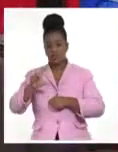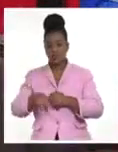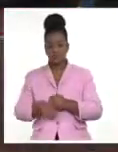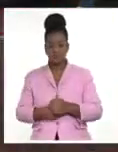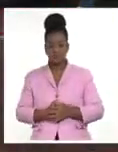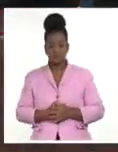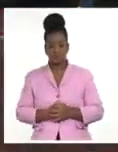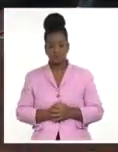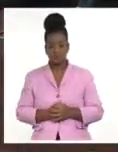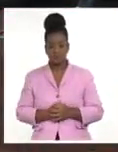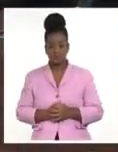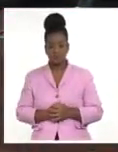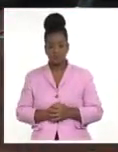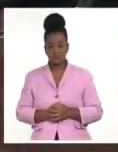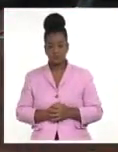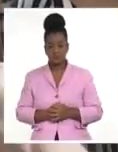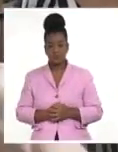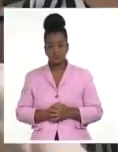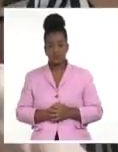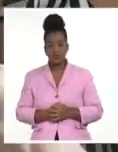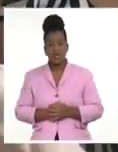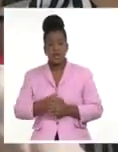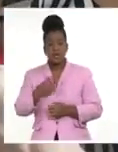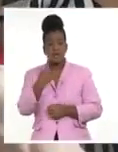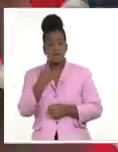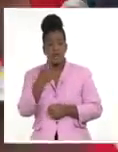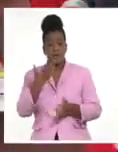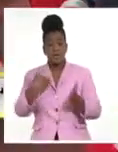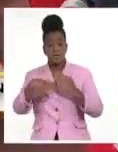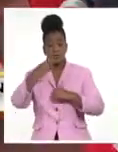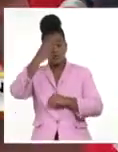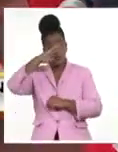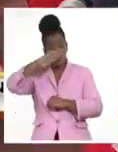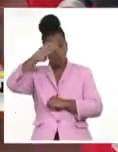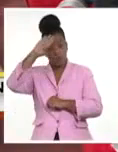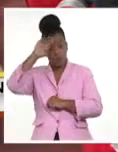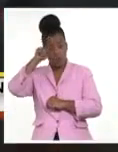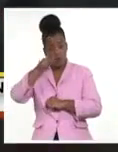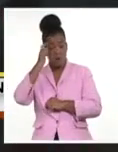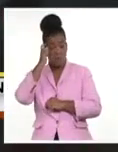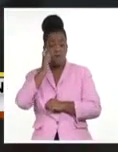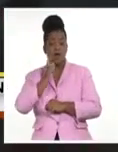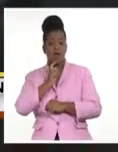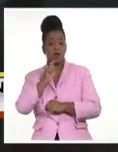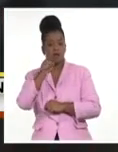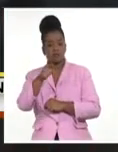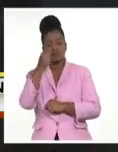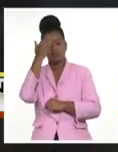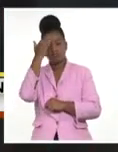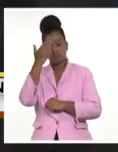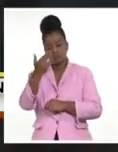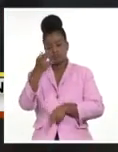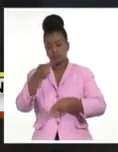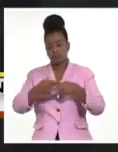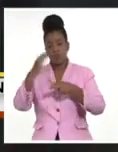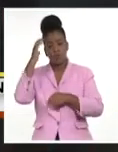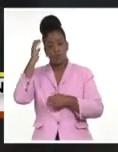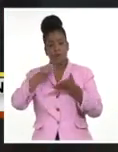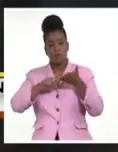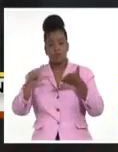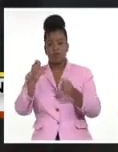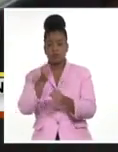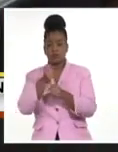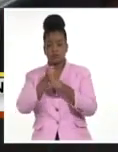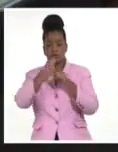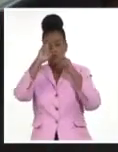El primer ministro de la República, Manuel Marrero Cruz, trasladó un reconocimiento en nombre del gobierno y del partido a los trabajadores del sector